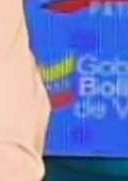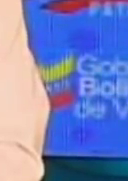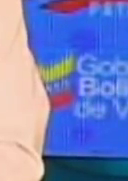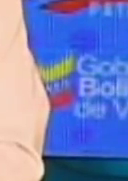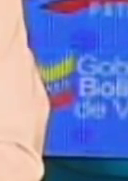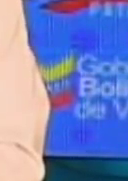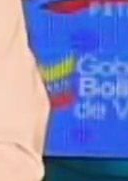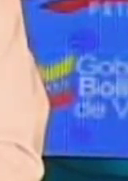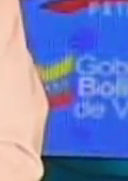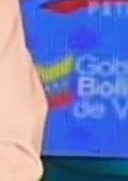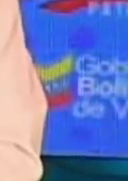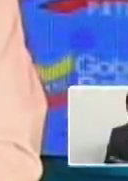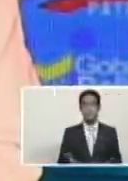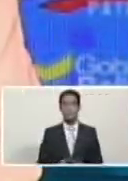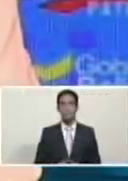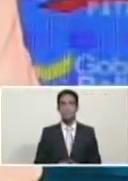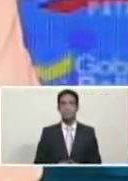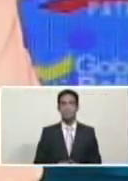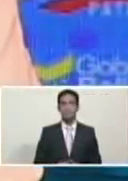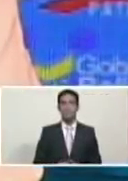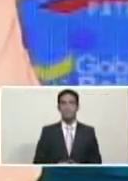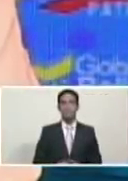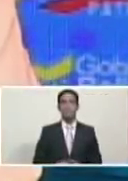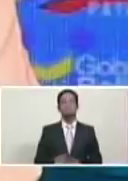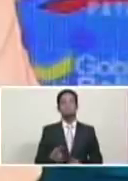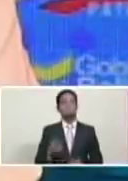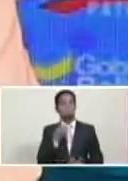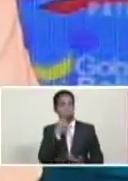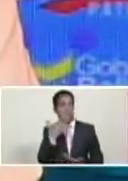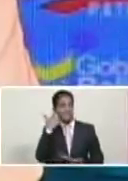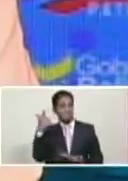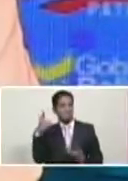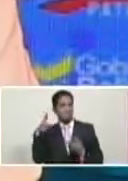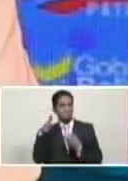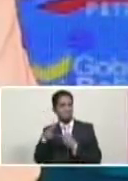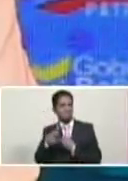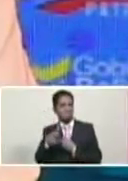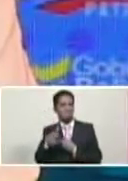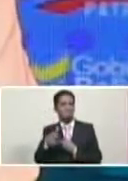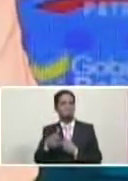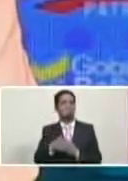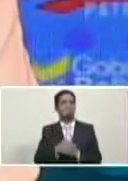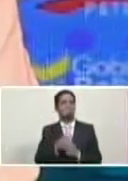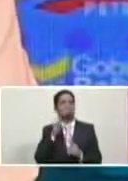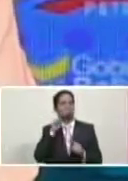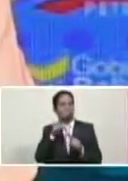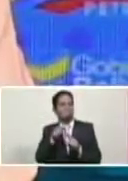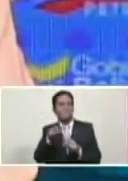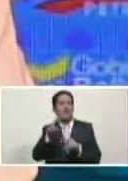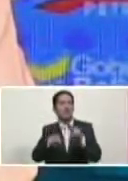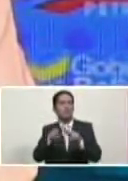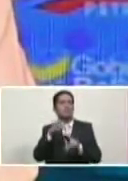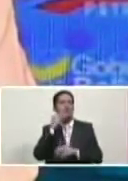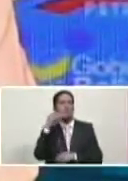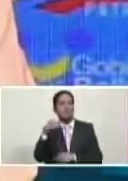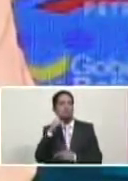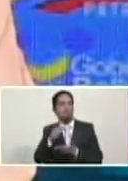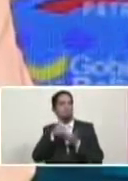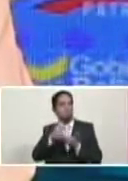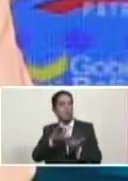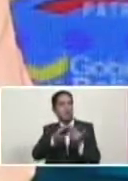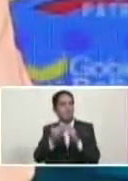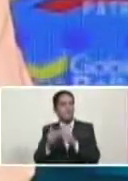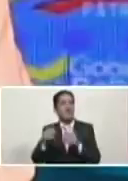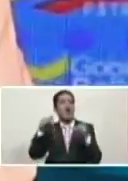misiones, invirtiendo y construyendo para la juventud, para la comunidad. Es muy importante. Y hoy, Día